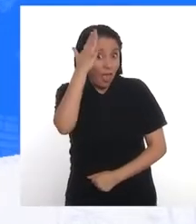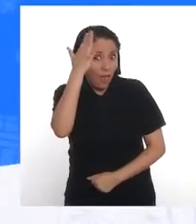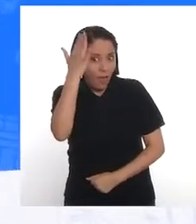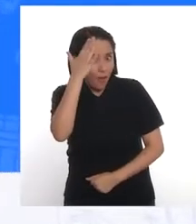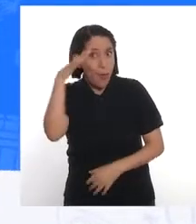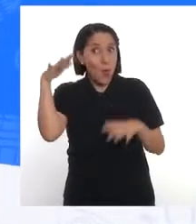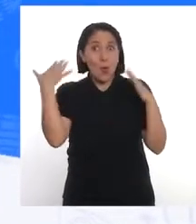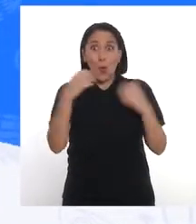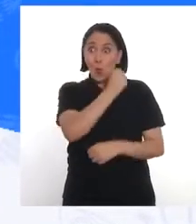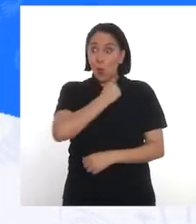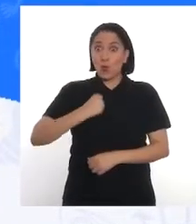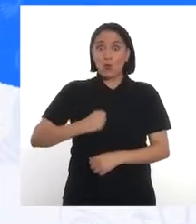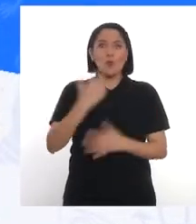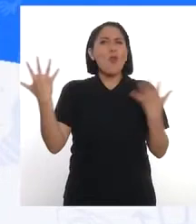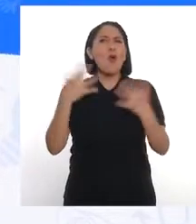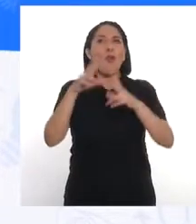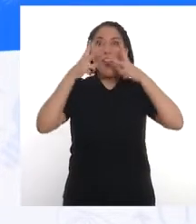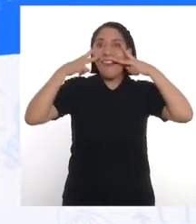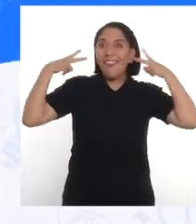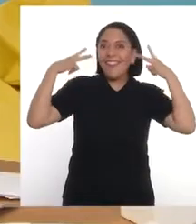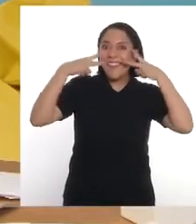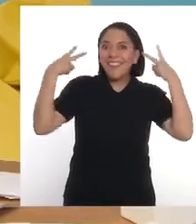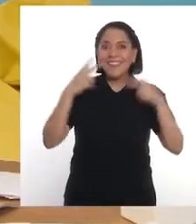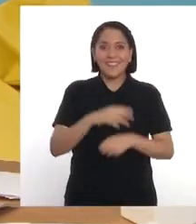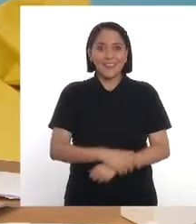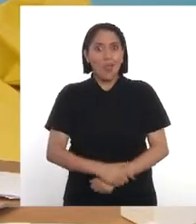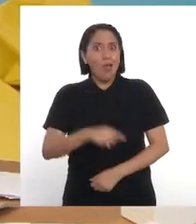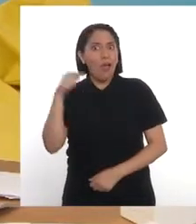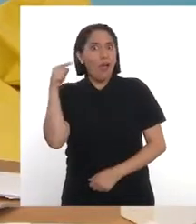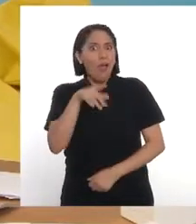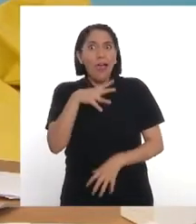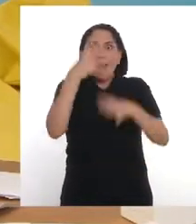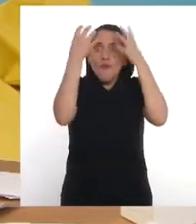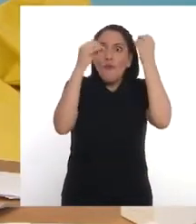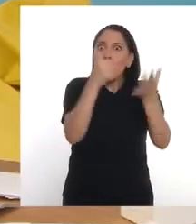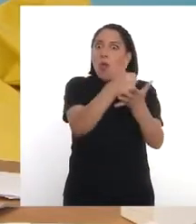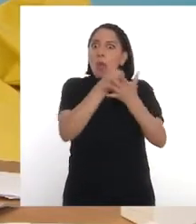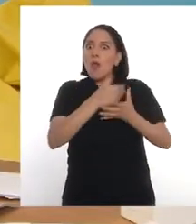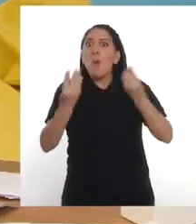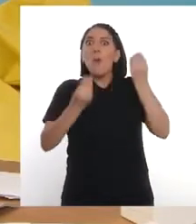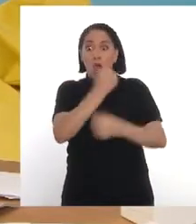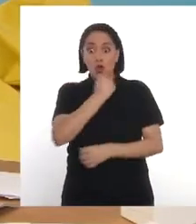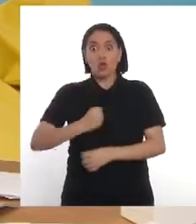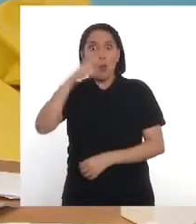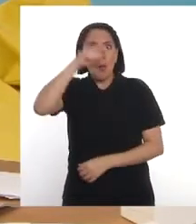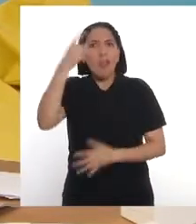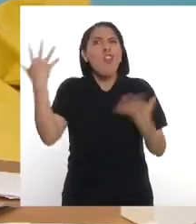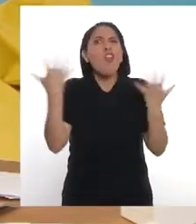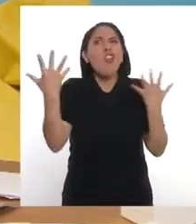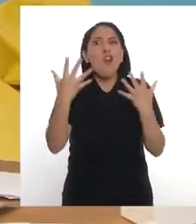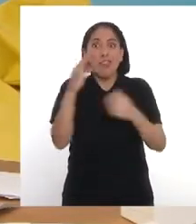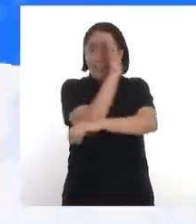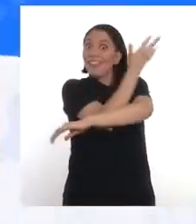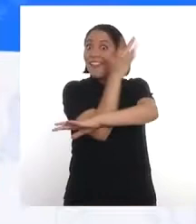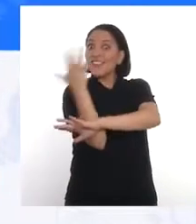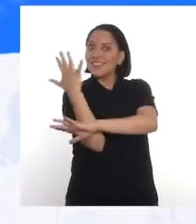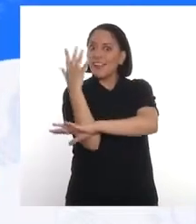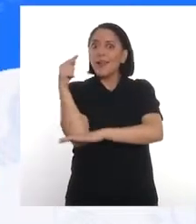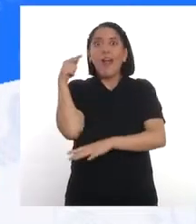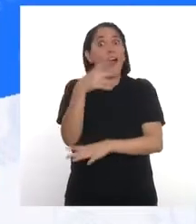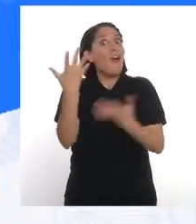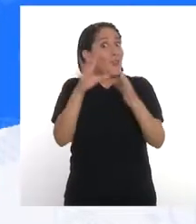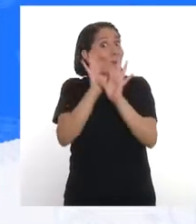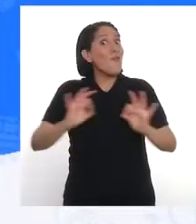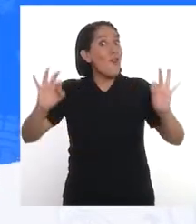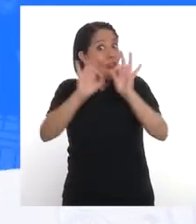¿Sabían que existe un superhéroe en Iquitos? Este dato me puede servir porque Superloro es un héroe de la selva. Entonces